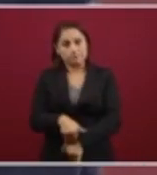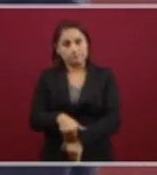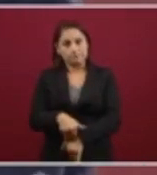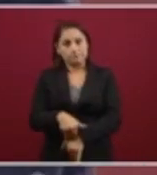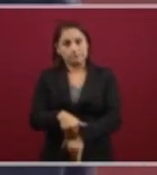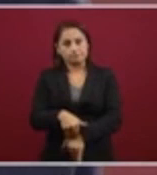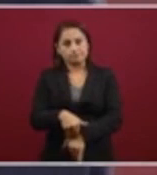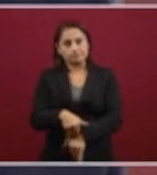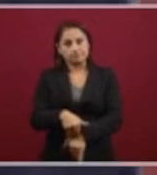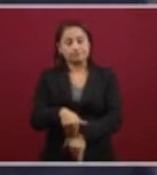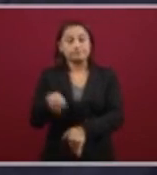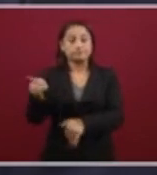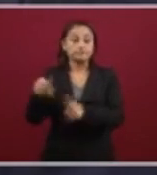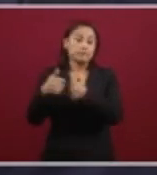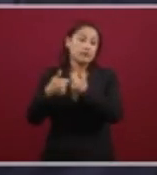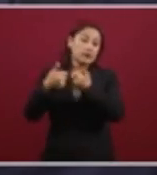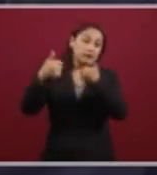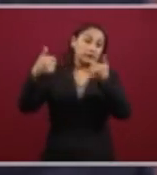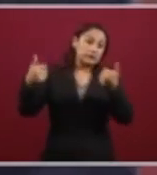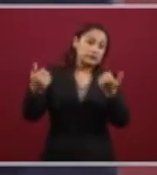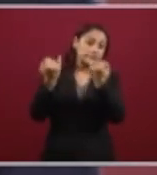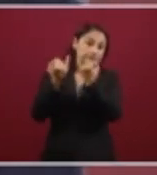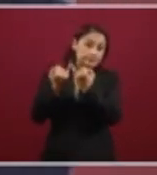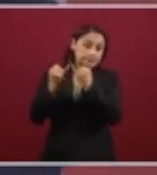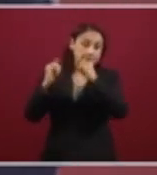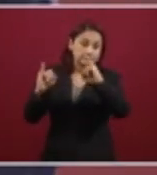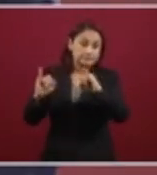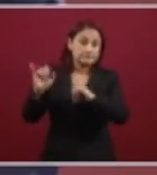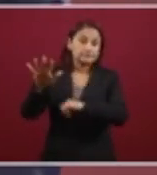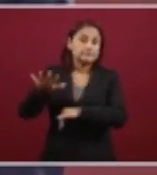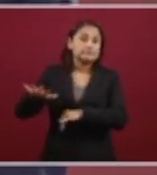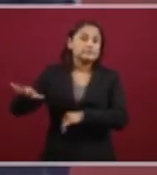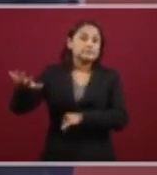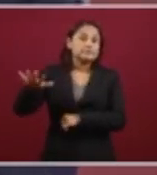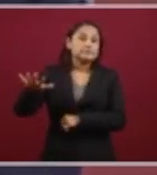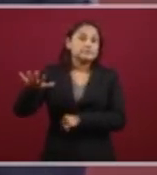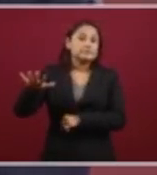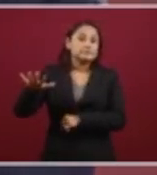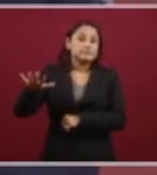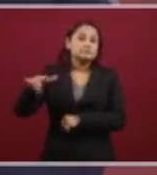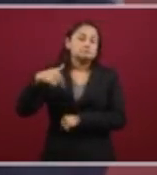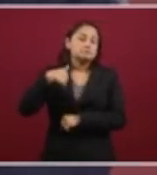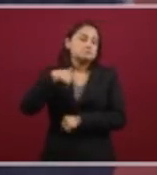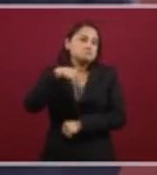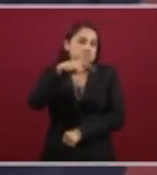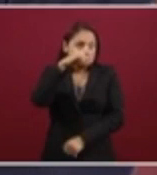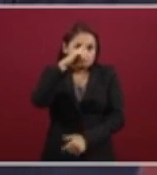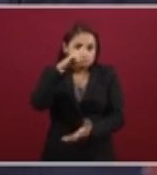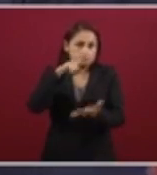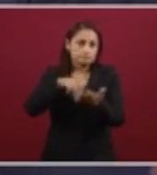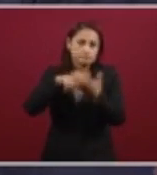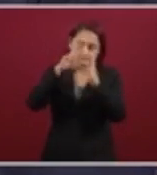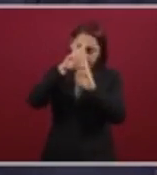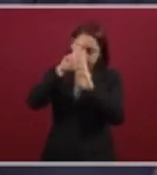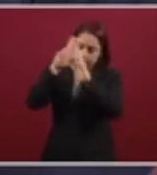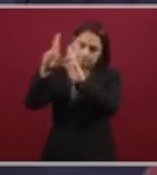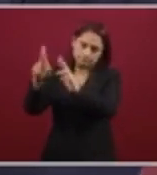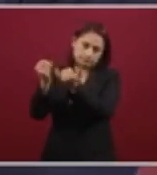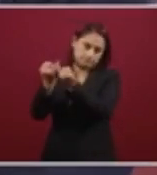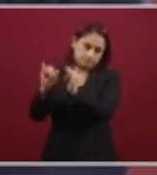con autonomía. Creo que se debe de mantener la autonomía, pero al mismo